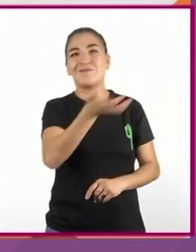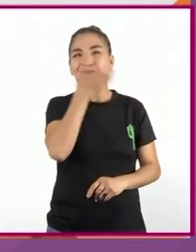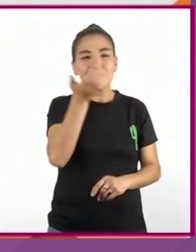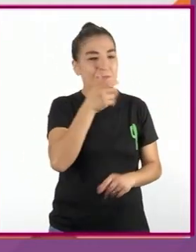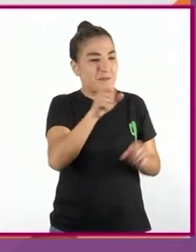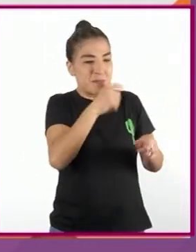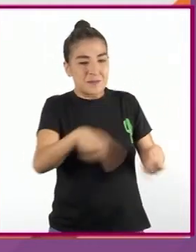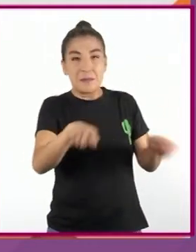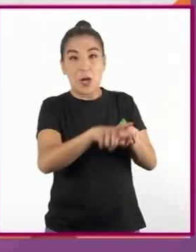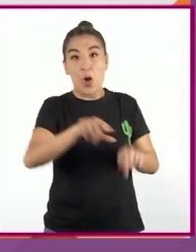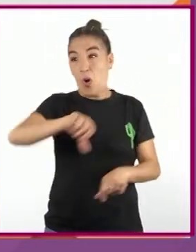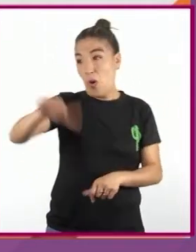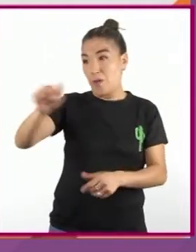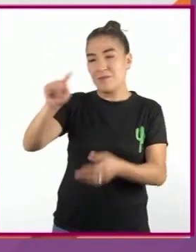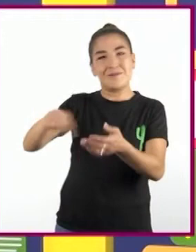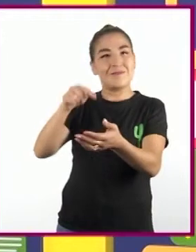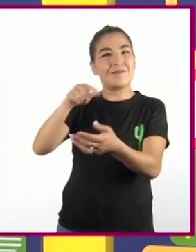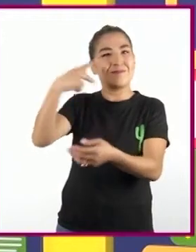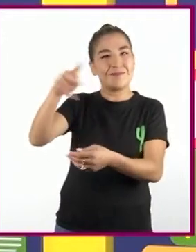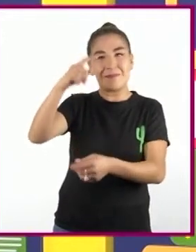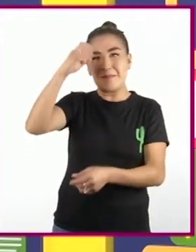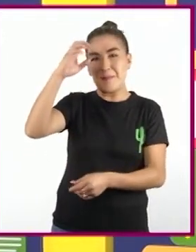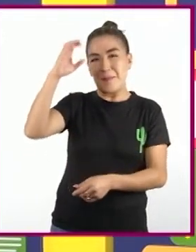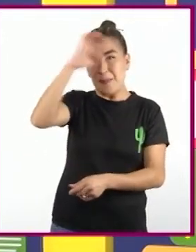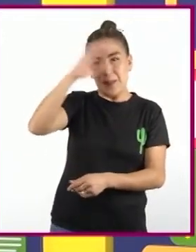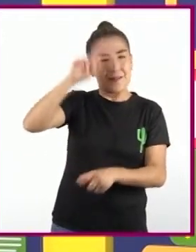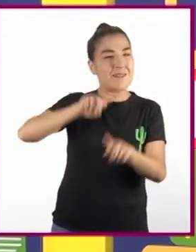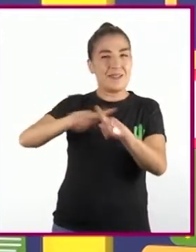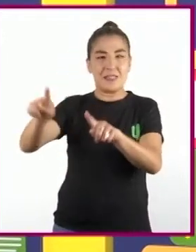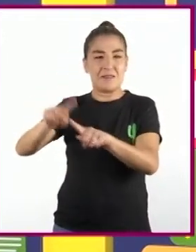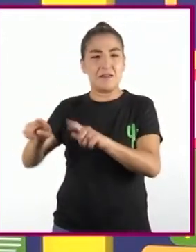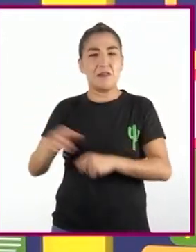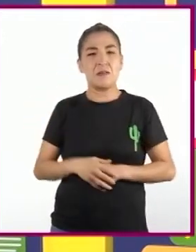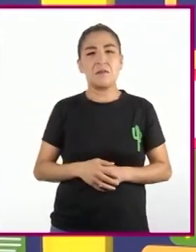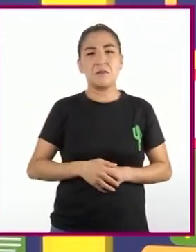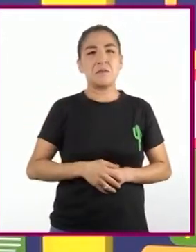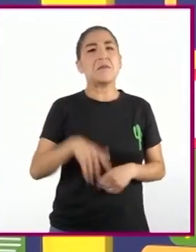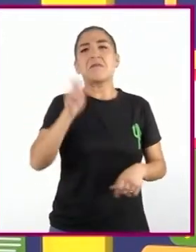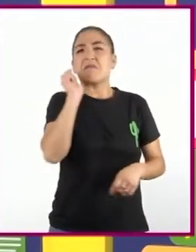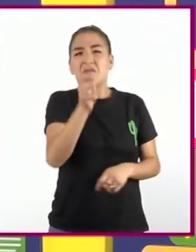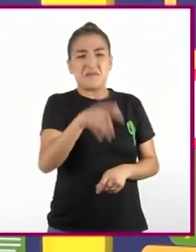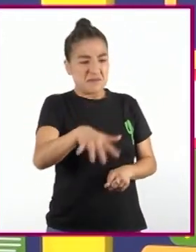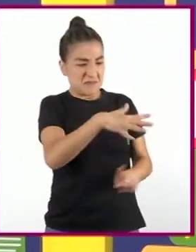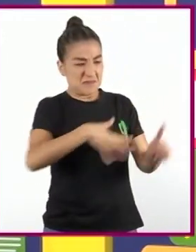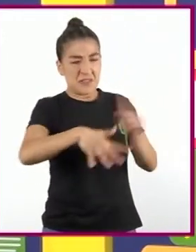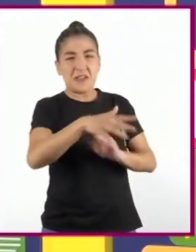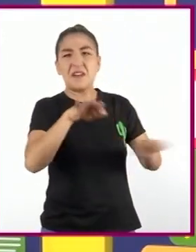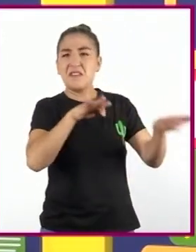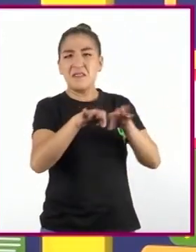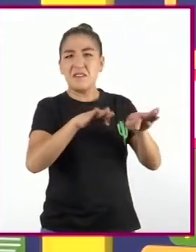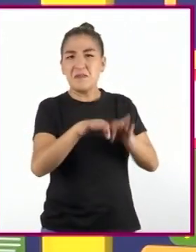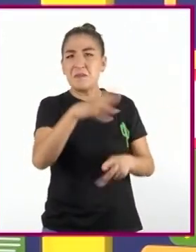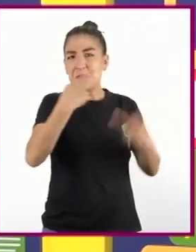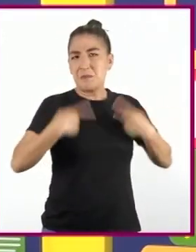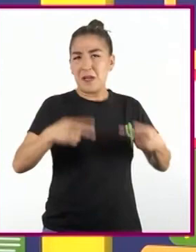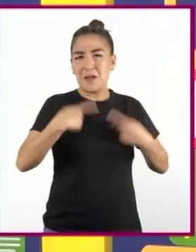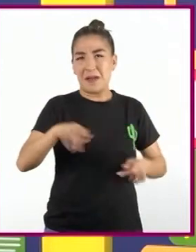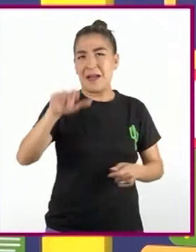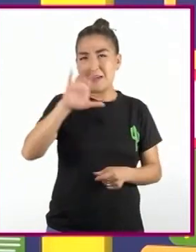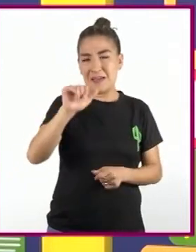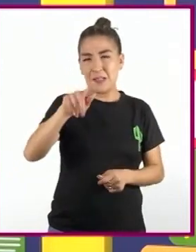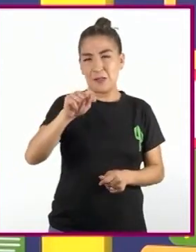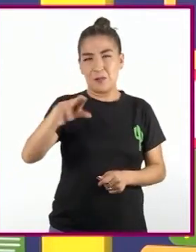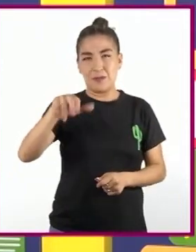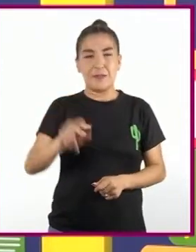de Mesoamérica. Pero, ¿a qué se dedicaban los habitantes de Cantona? Escuchemos